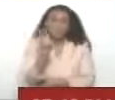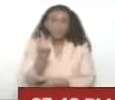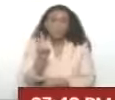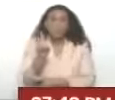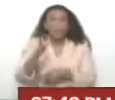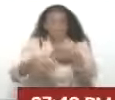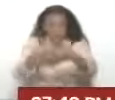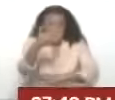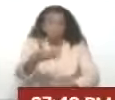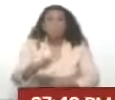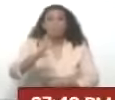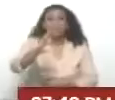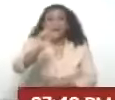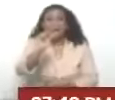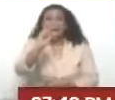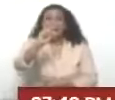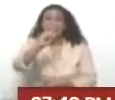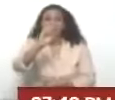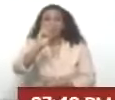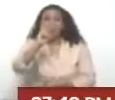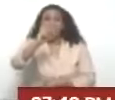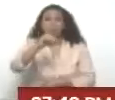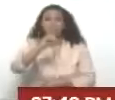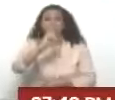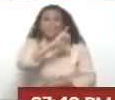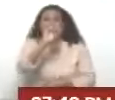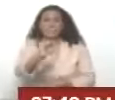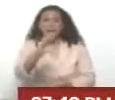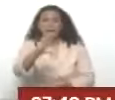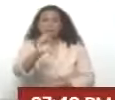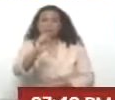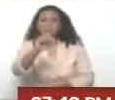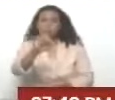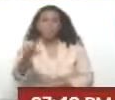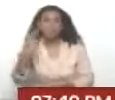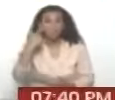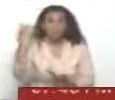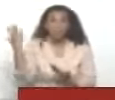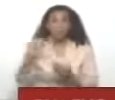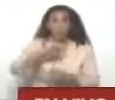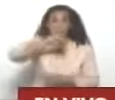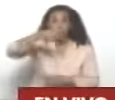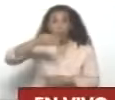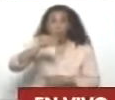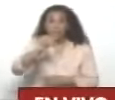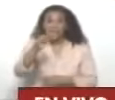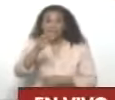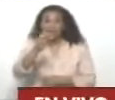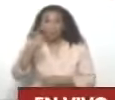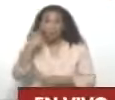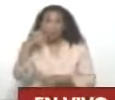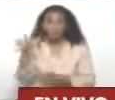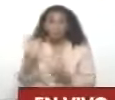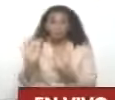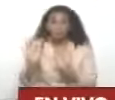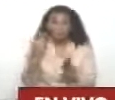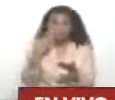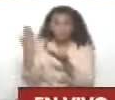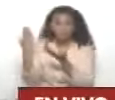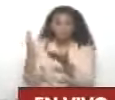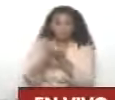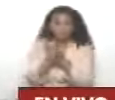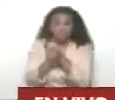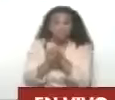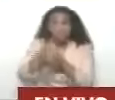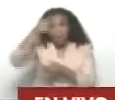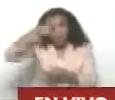proceso de canonización va muy bien. Mira, aquí tengo el José Gregorio Hernández que me regalaron el